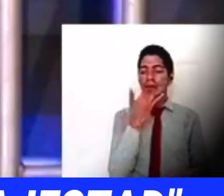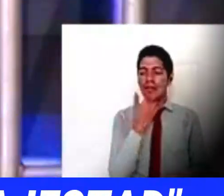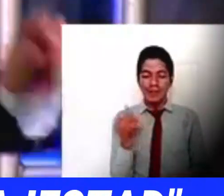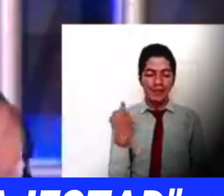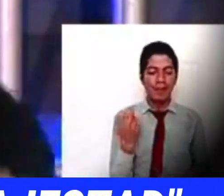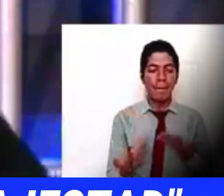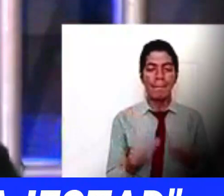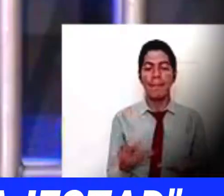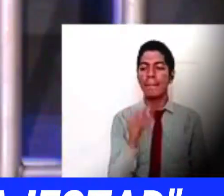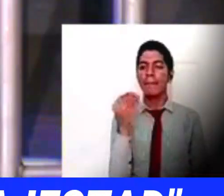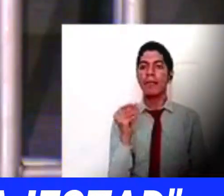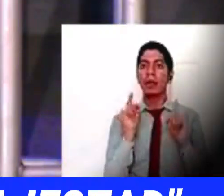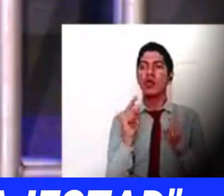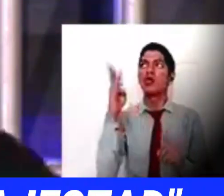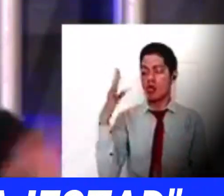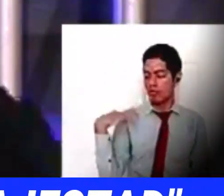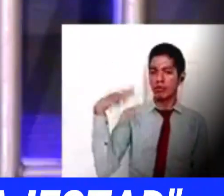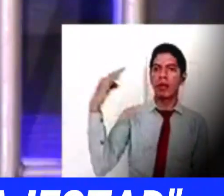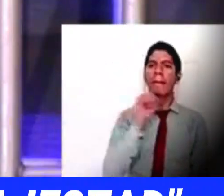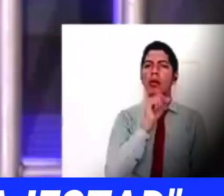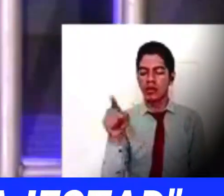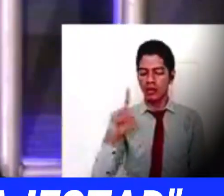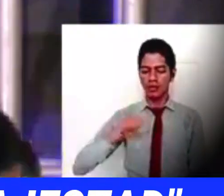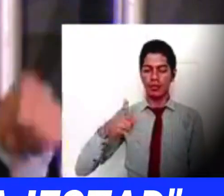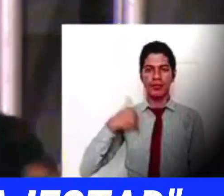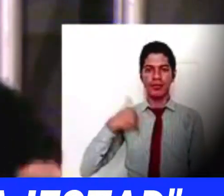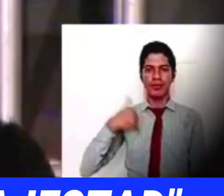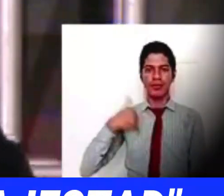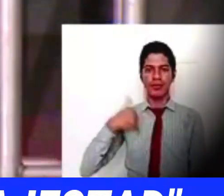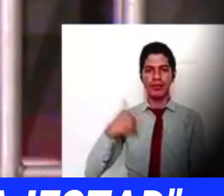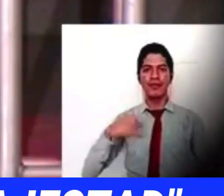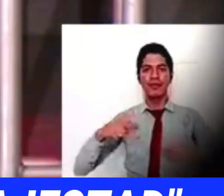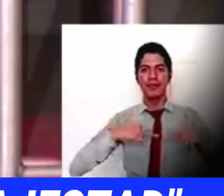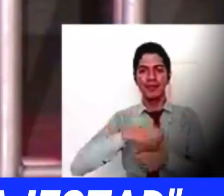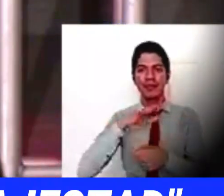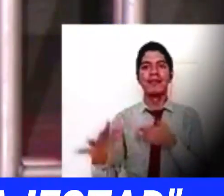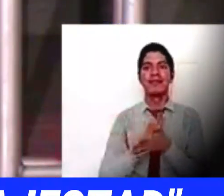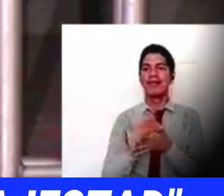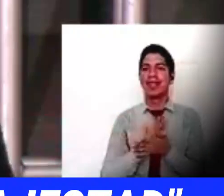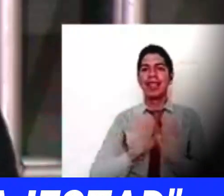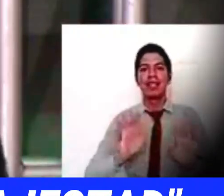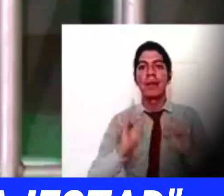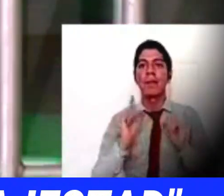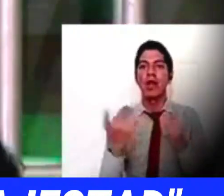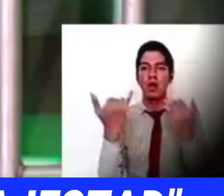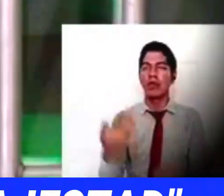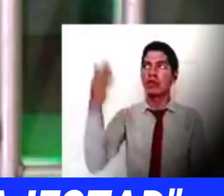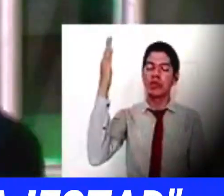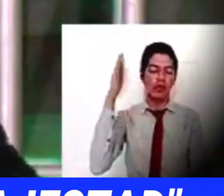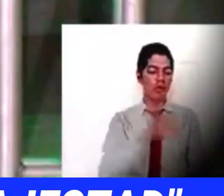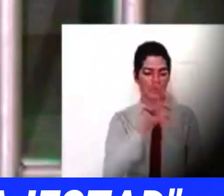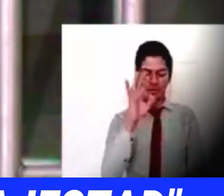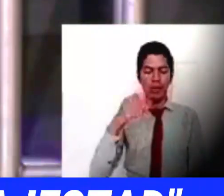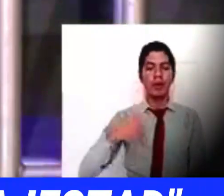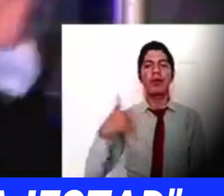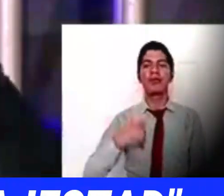estaban preparados para esto, y le van a decir que no. Pero hoy Dios los tiene liderando la juventud. Pregúntame a mí si estaba preparado para ser